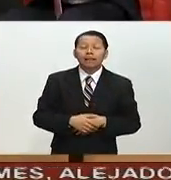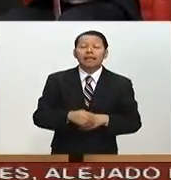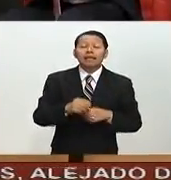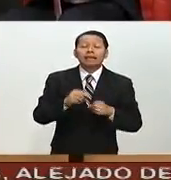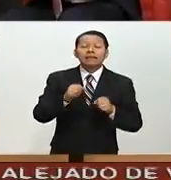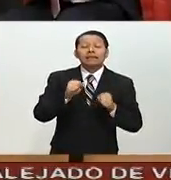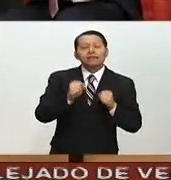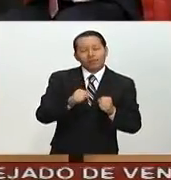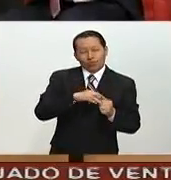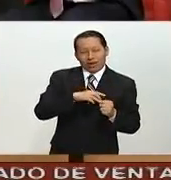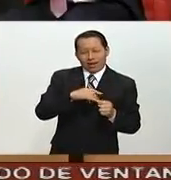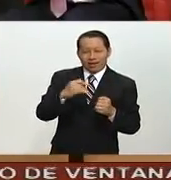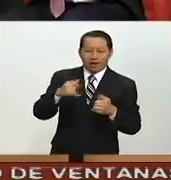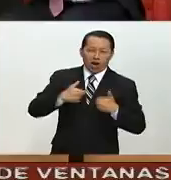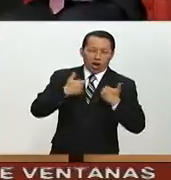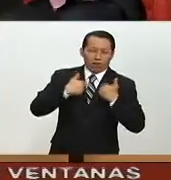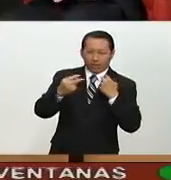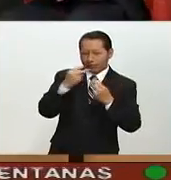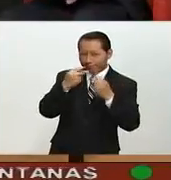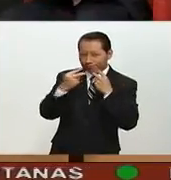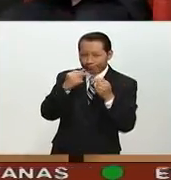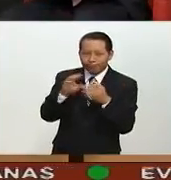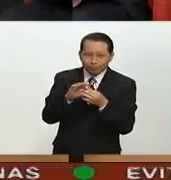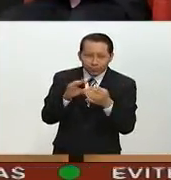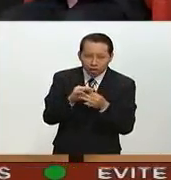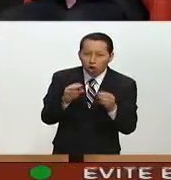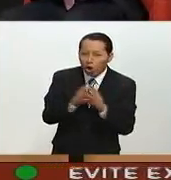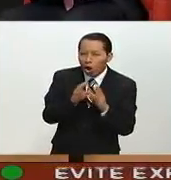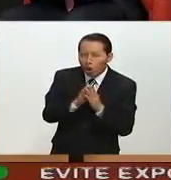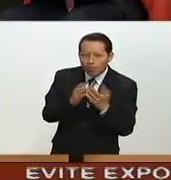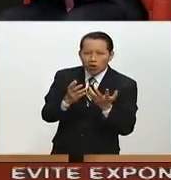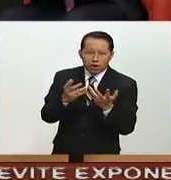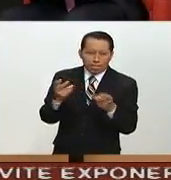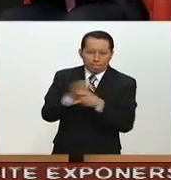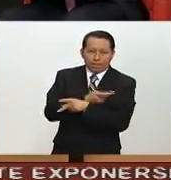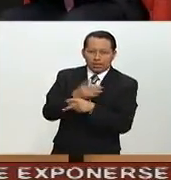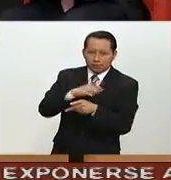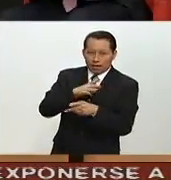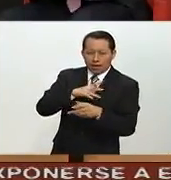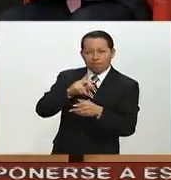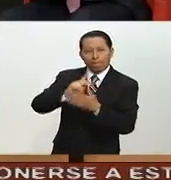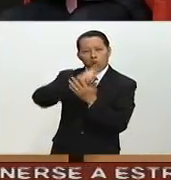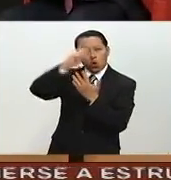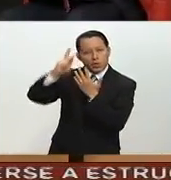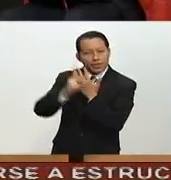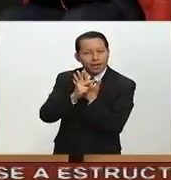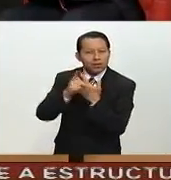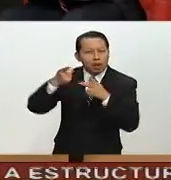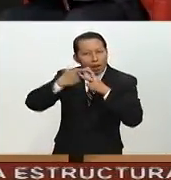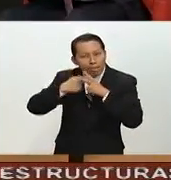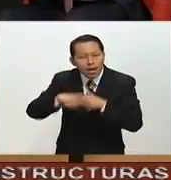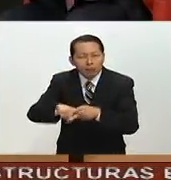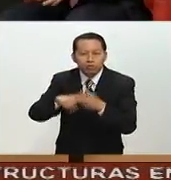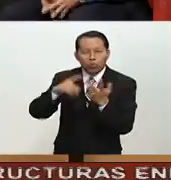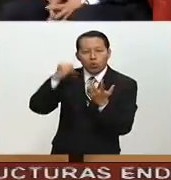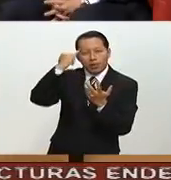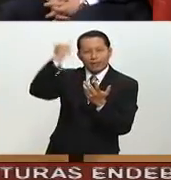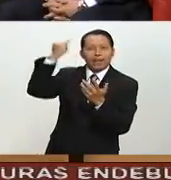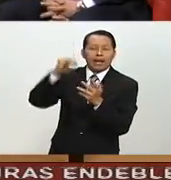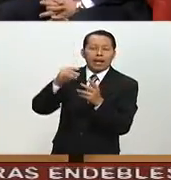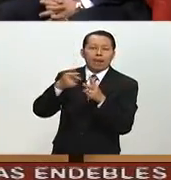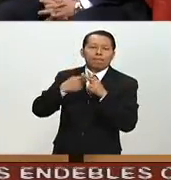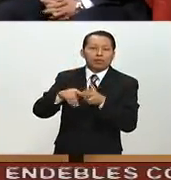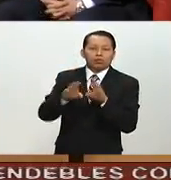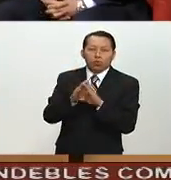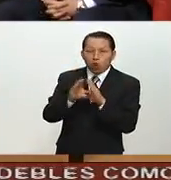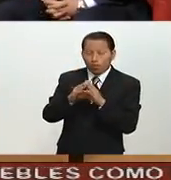sería interesante que nos digas cómo surgió este proyecto, qué fue lo que te inspiró, ¿lo estás haciendo tú solo o cuentas con algún grupo